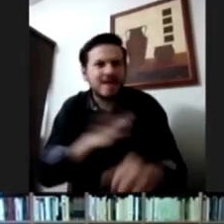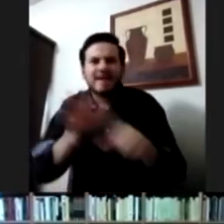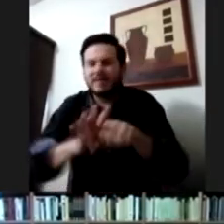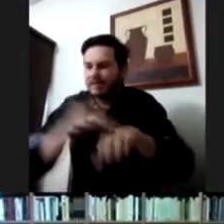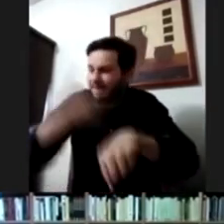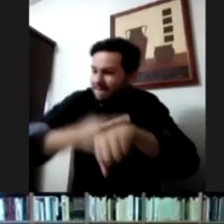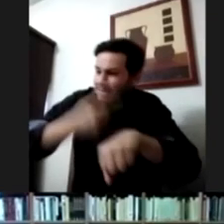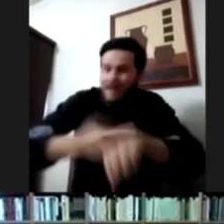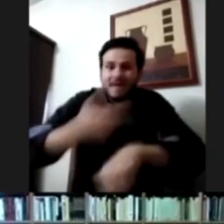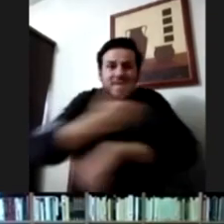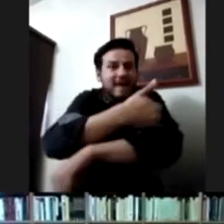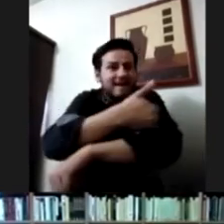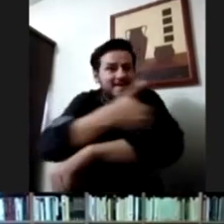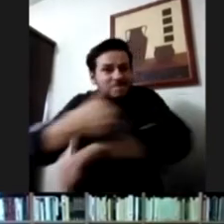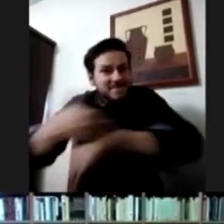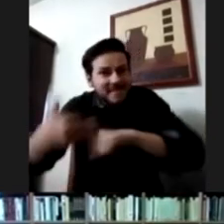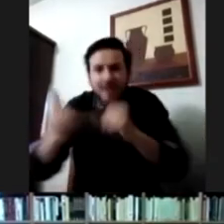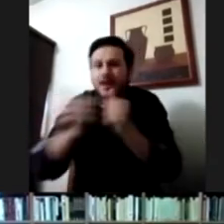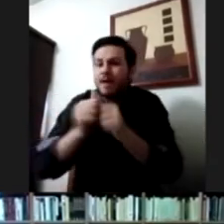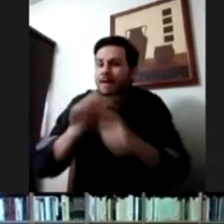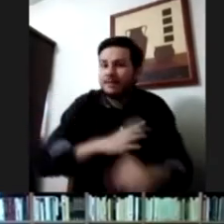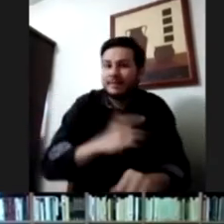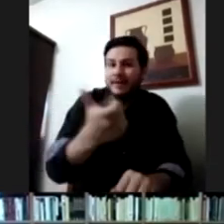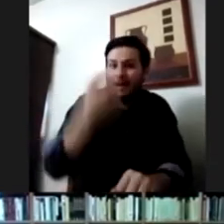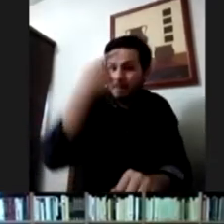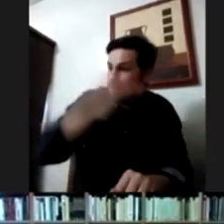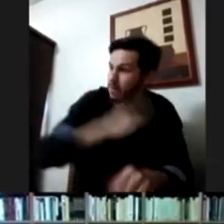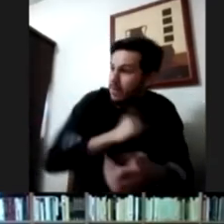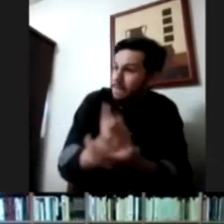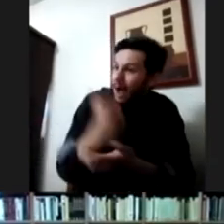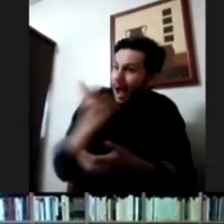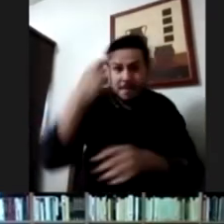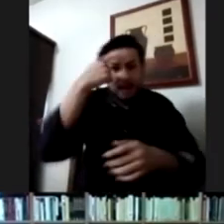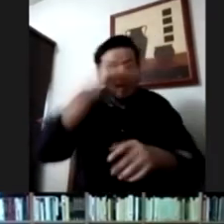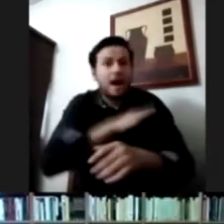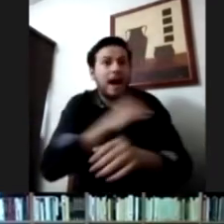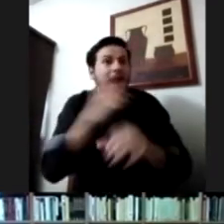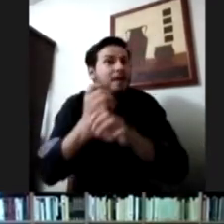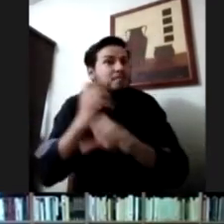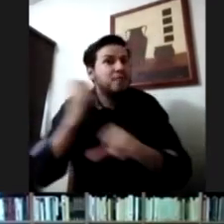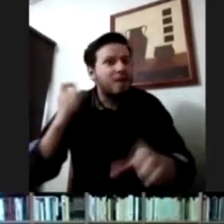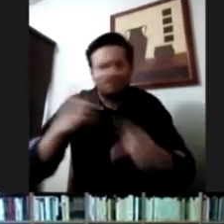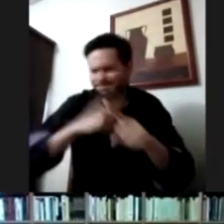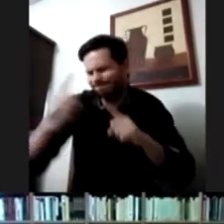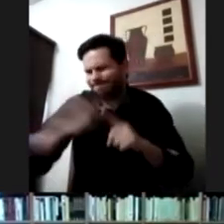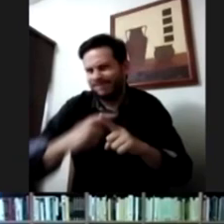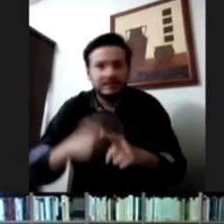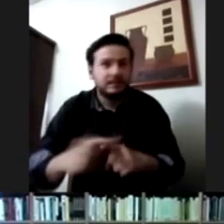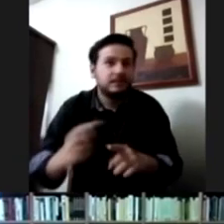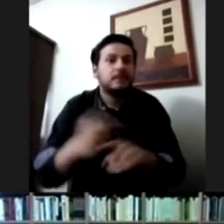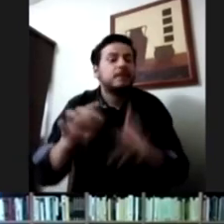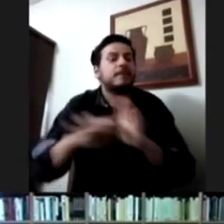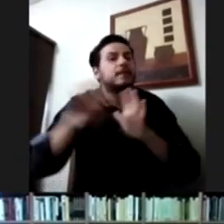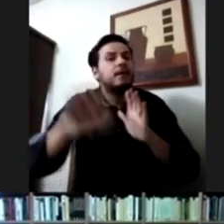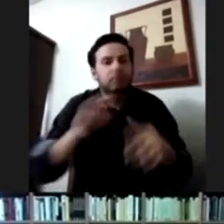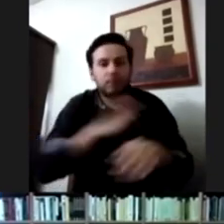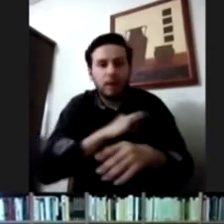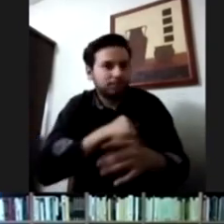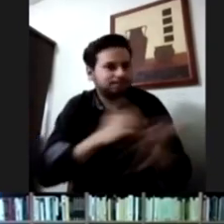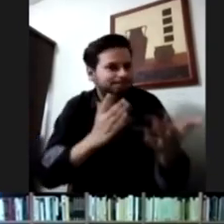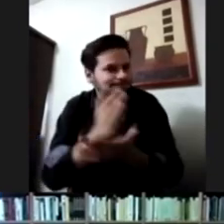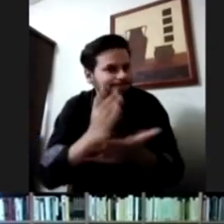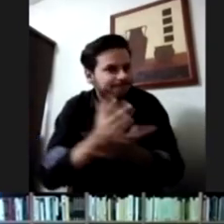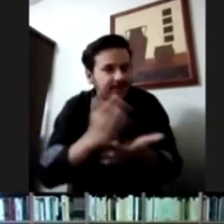y de tener el dinero para pagar el transporte o las medicinas. Y aquí compartirles, por ejemplo, respecto al acceso a la salud, o